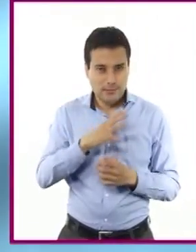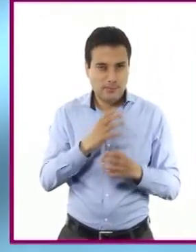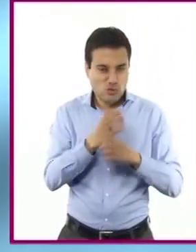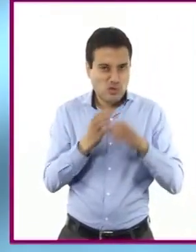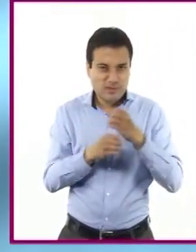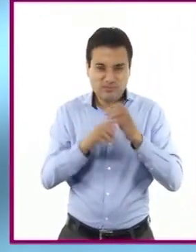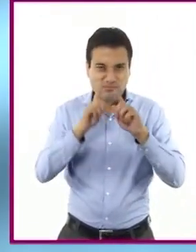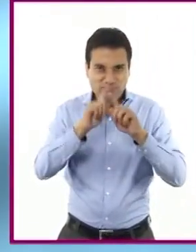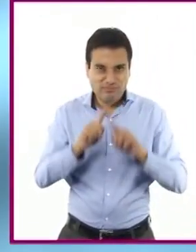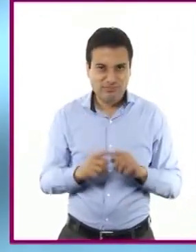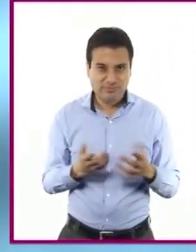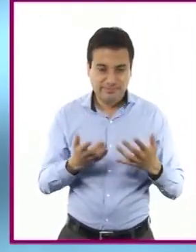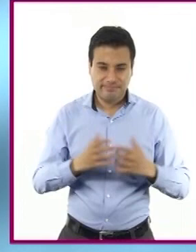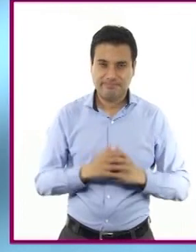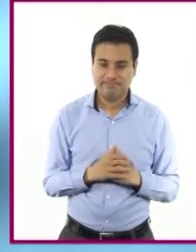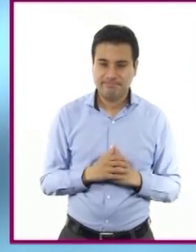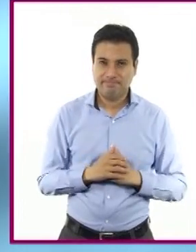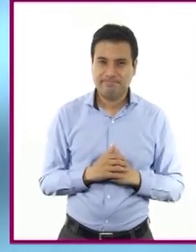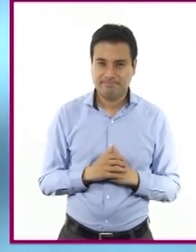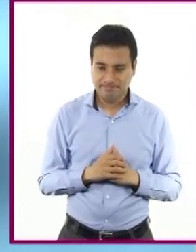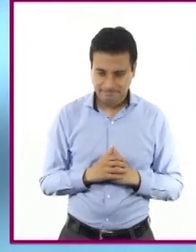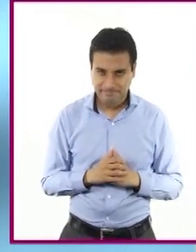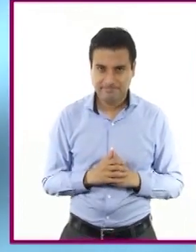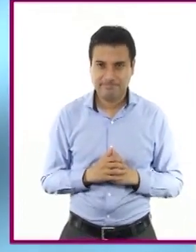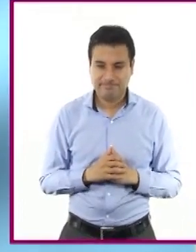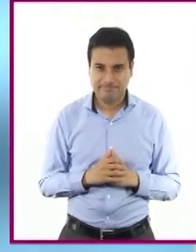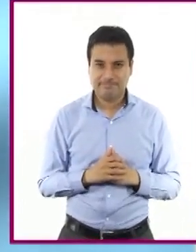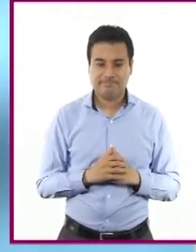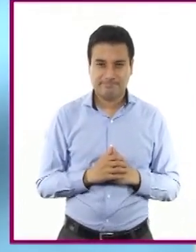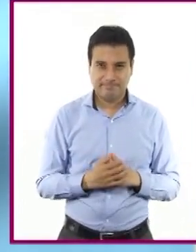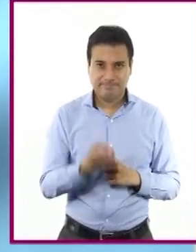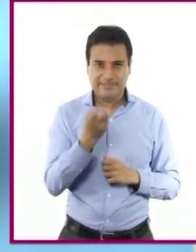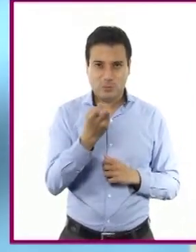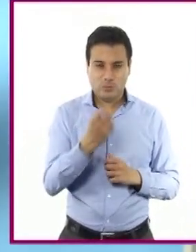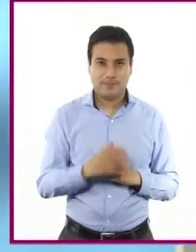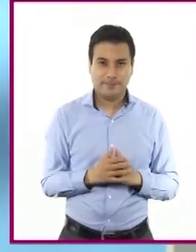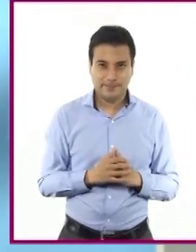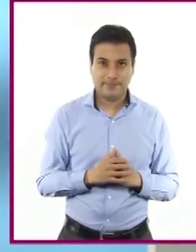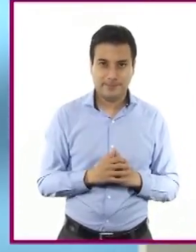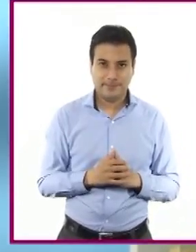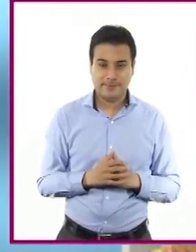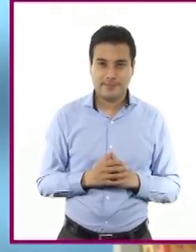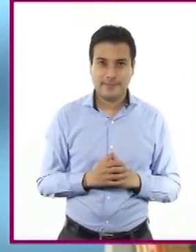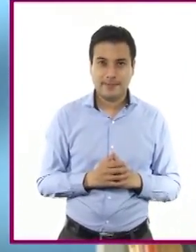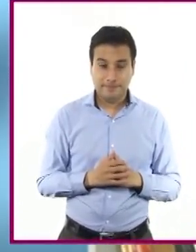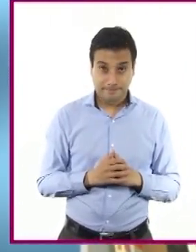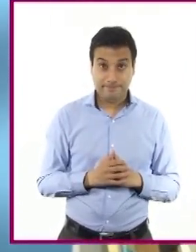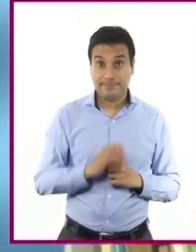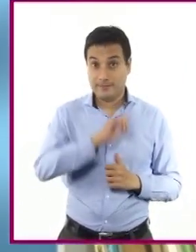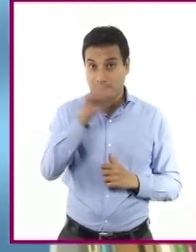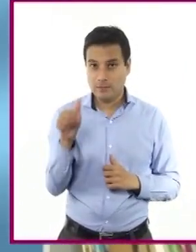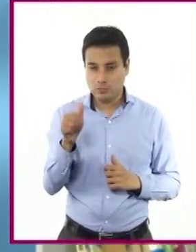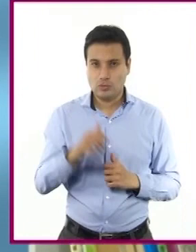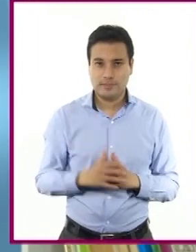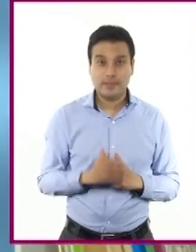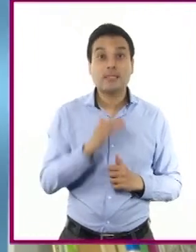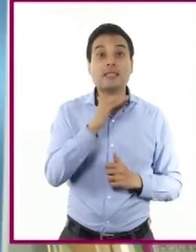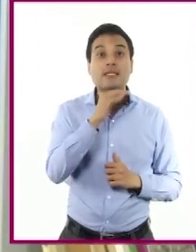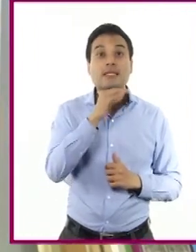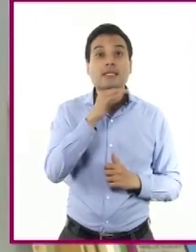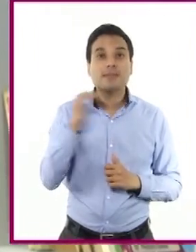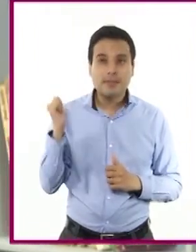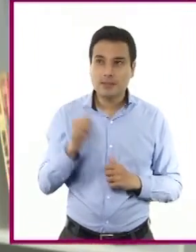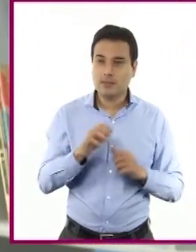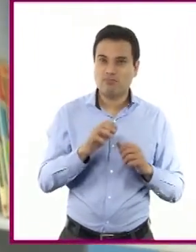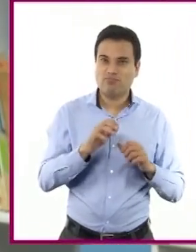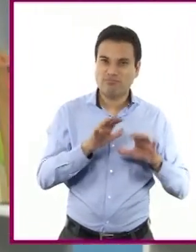las naciones aliadas al eje, que para ese momento habían avanzado sobre el norte de África, la alianza fascista se dirigió hacia la Unión